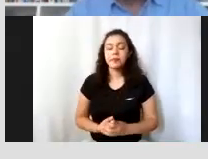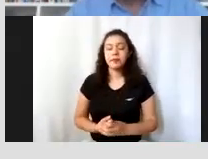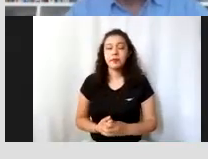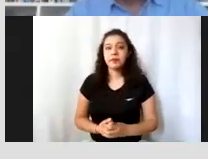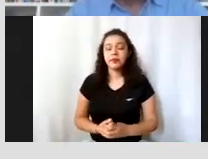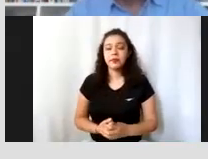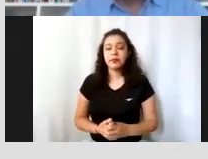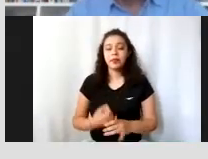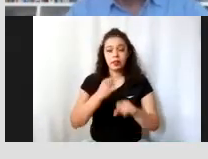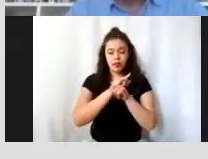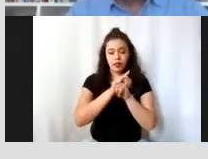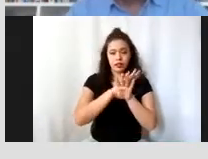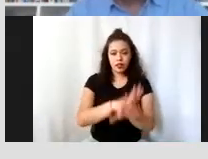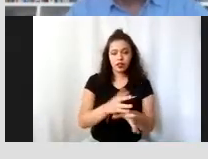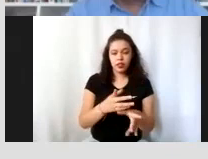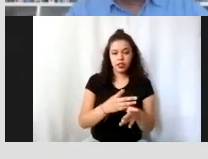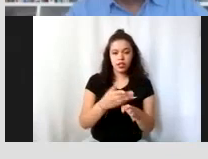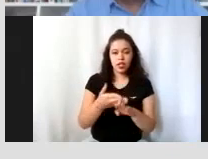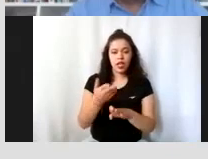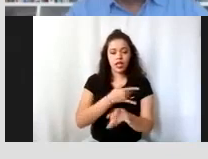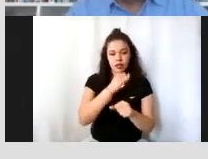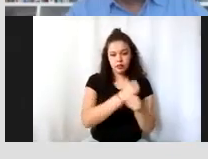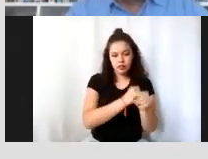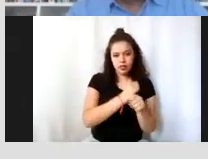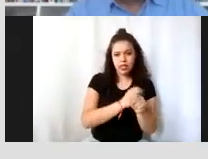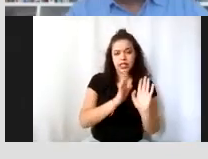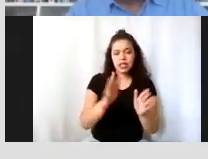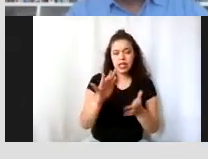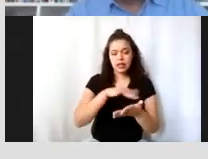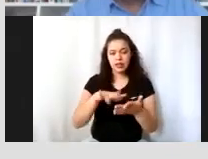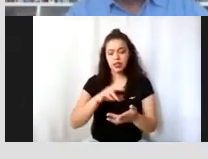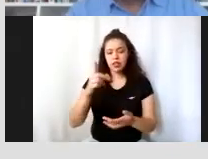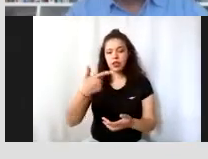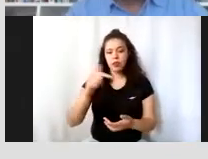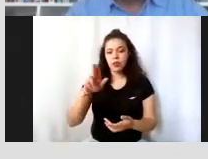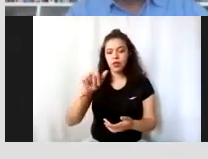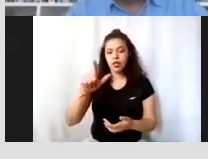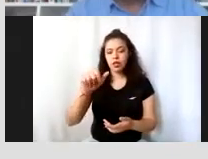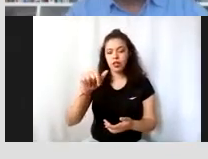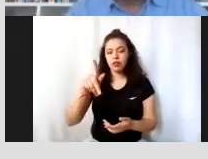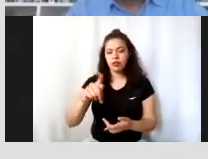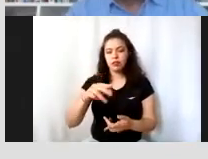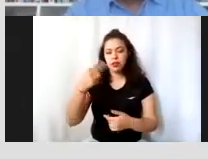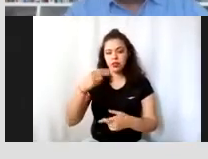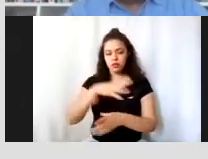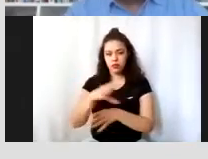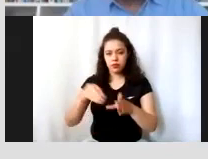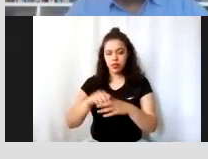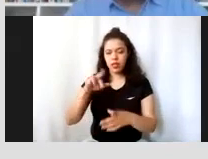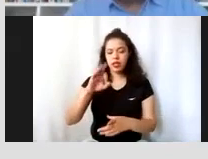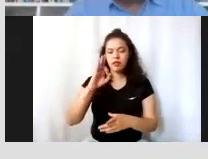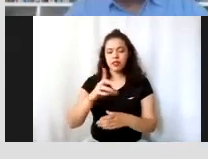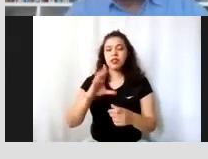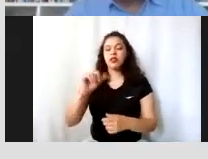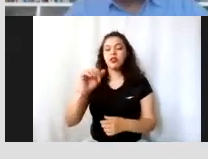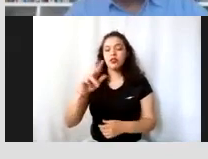son datos personales, averiguación previa. Ah, ok. Eso ya lo había leído. Guadalupe Aburto me dice nombre completo, RFC, CUP, fecha de